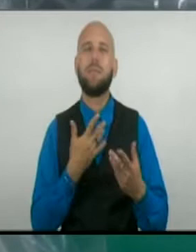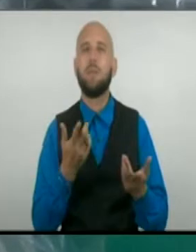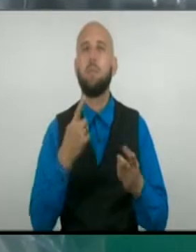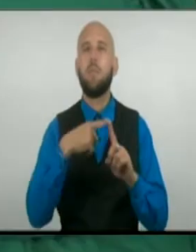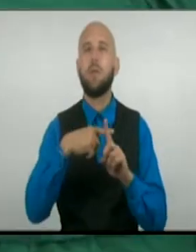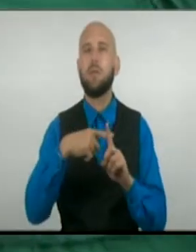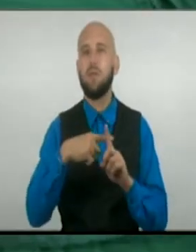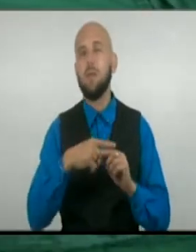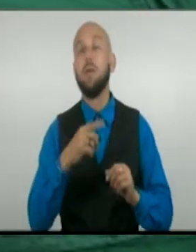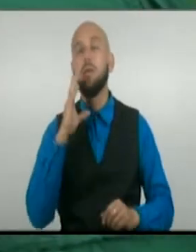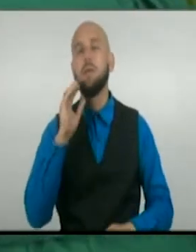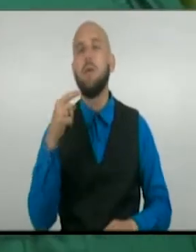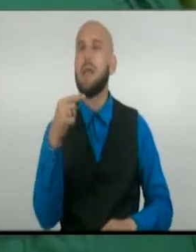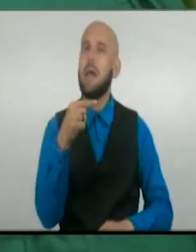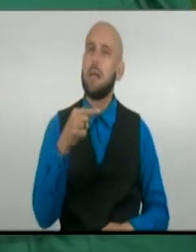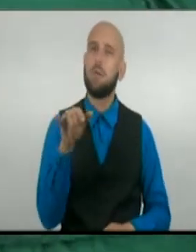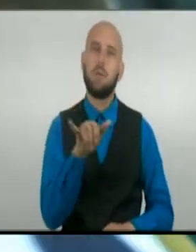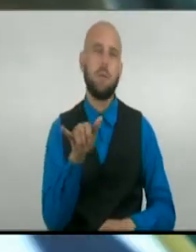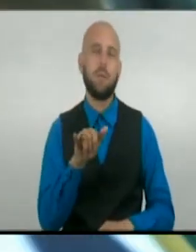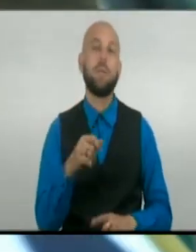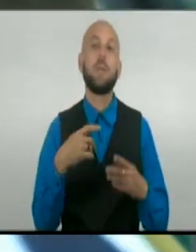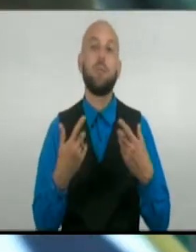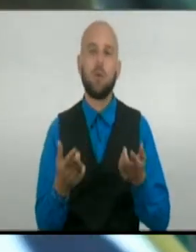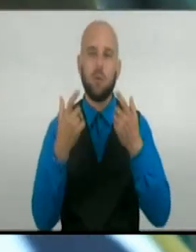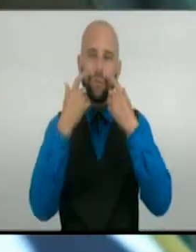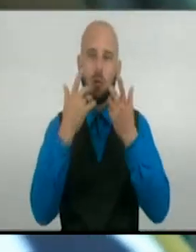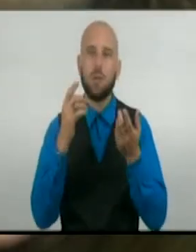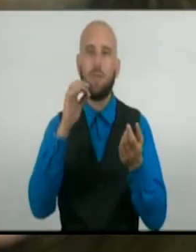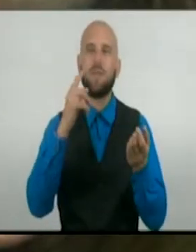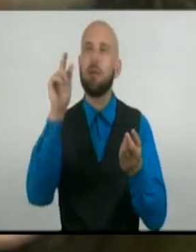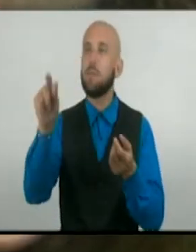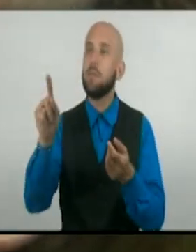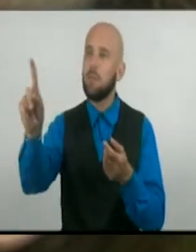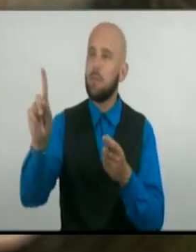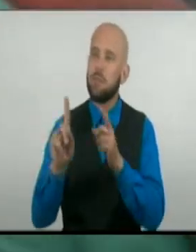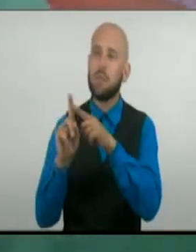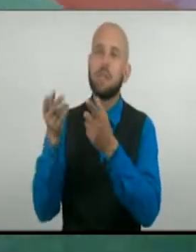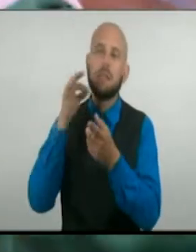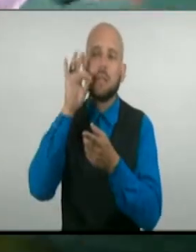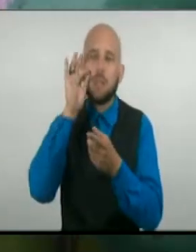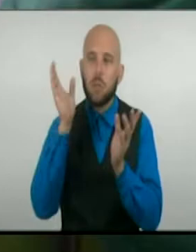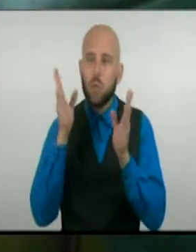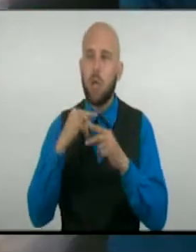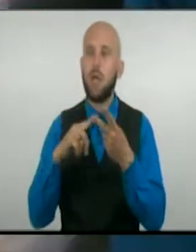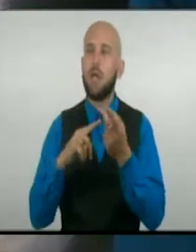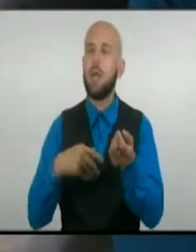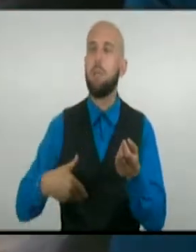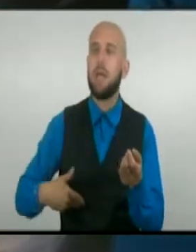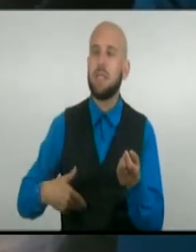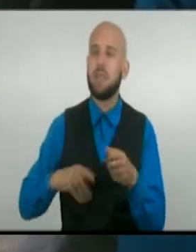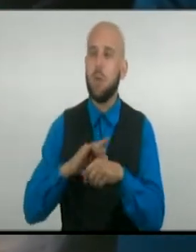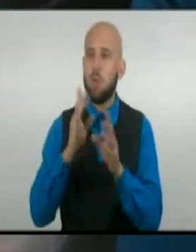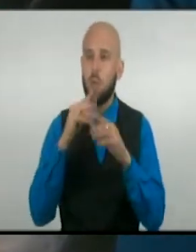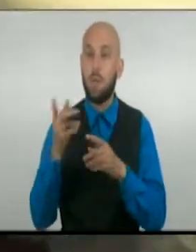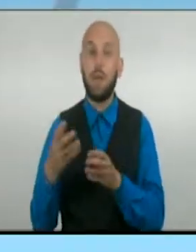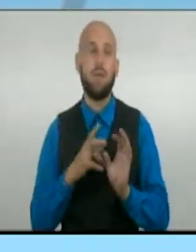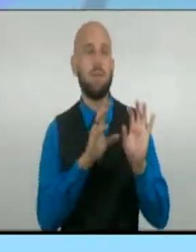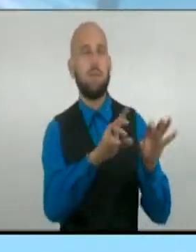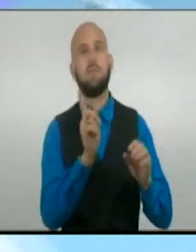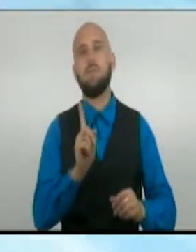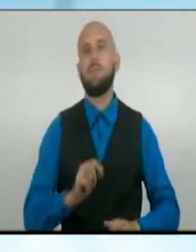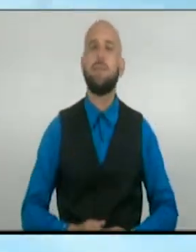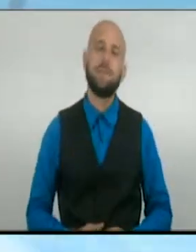la vez realizar una adecuada selección del donante con la finalidad de que el receptor tenga un riesgo mínimo